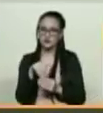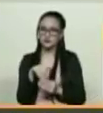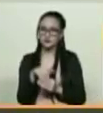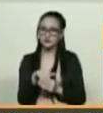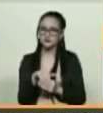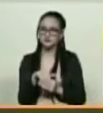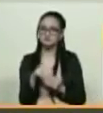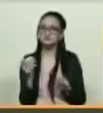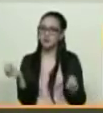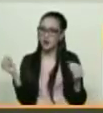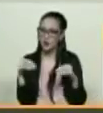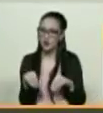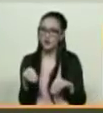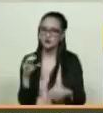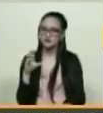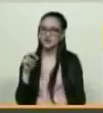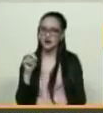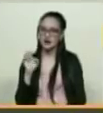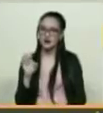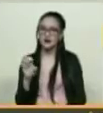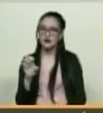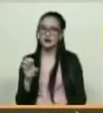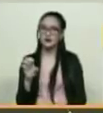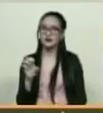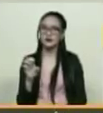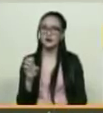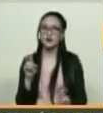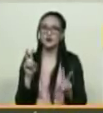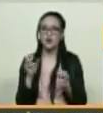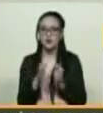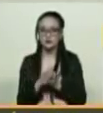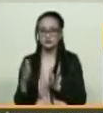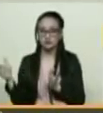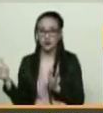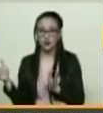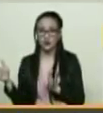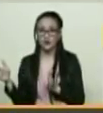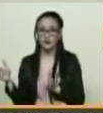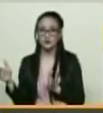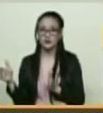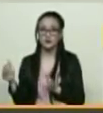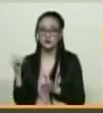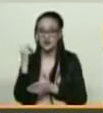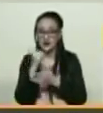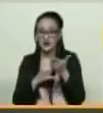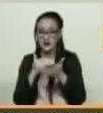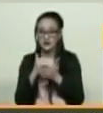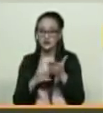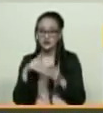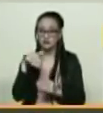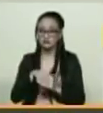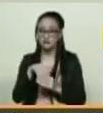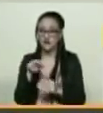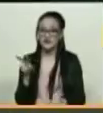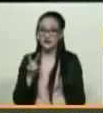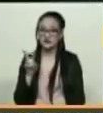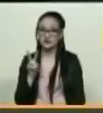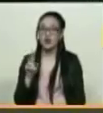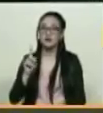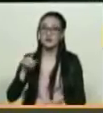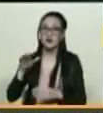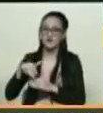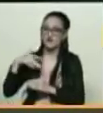acuerdan solicitar al Consejo Nacional Electoral un nuevo plazo de apertura del registro electoral en Venezuela y en el